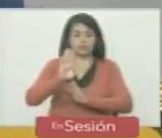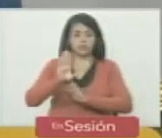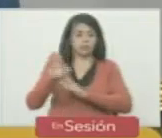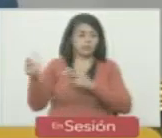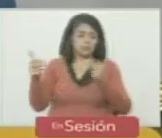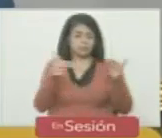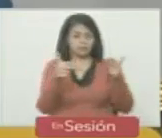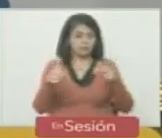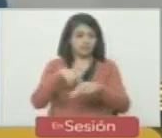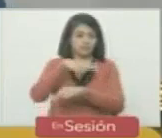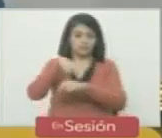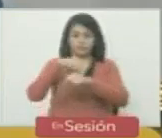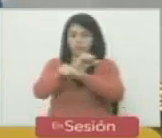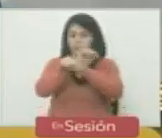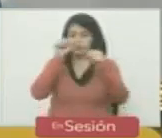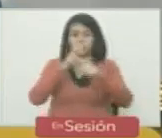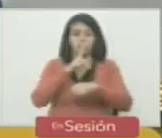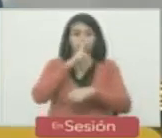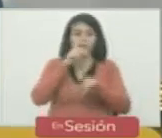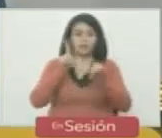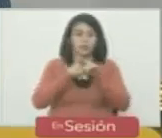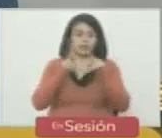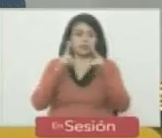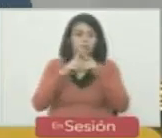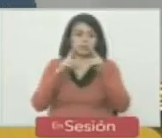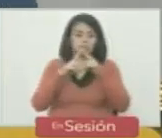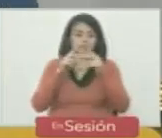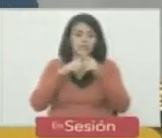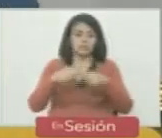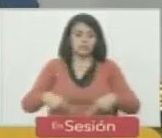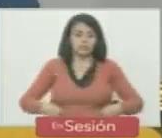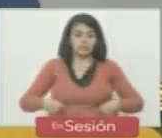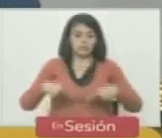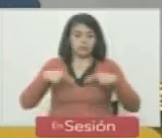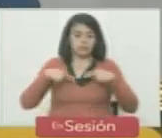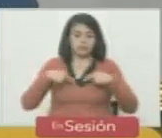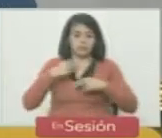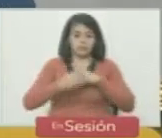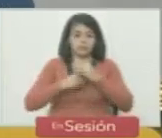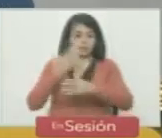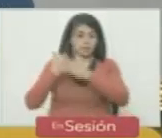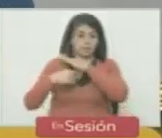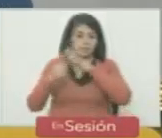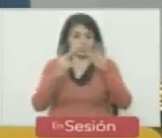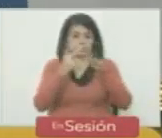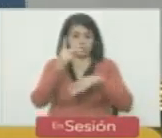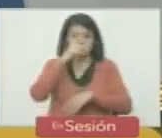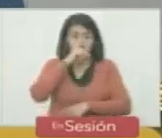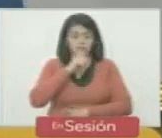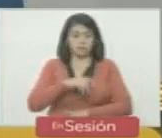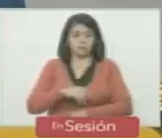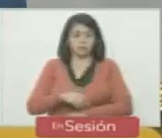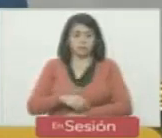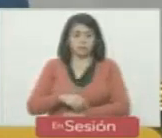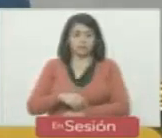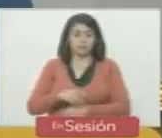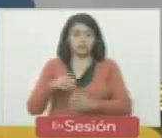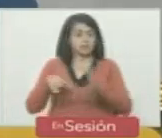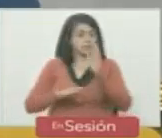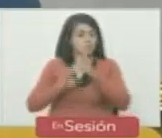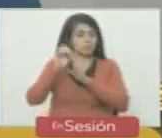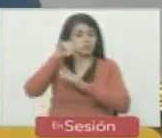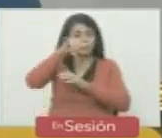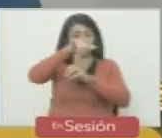bélicos monstruosos como el que conoció la humanidad hace 77 años con las bombas